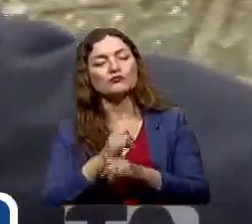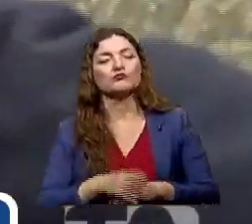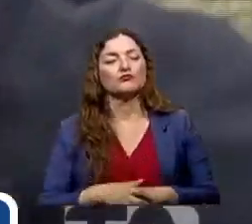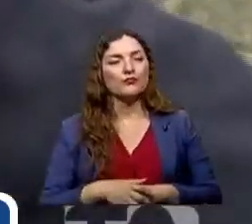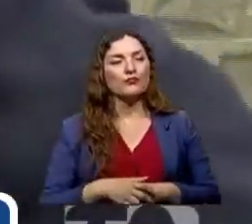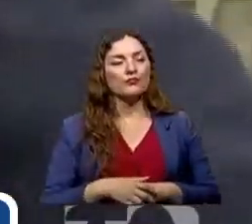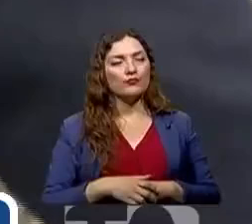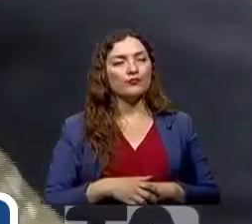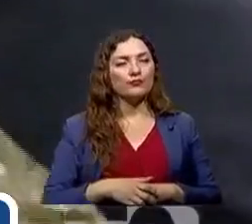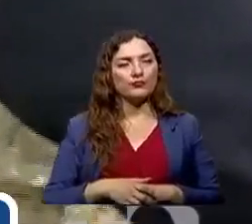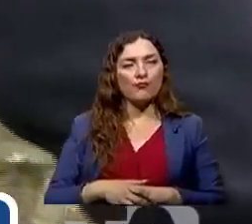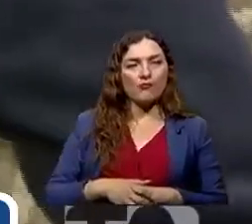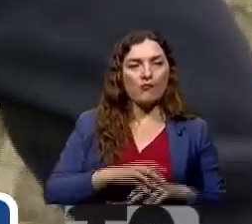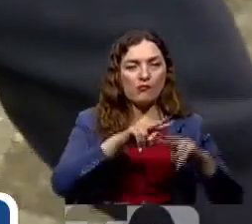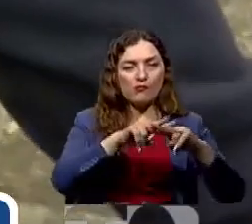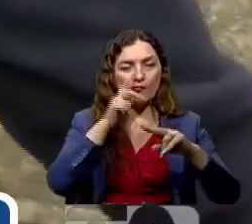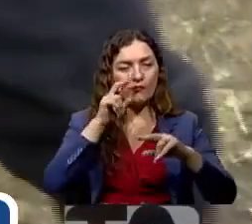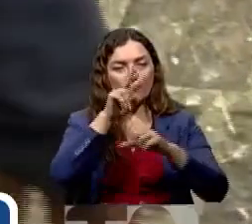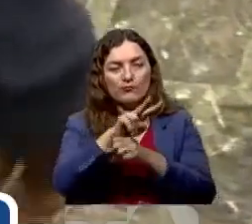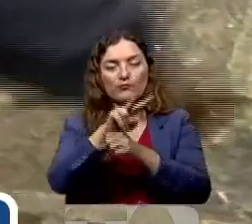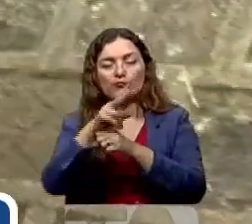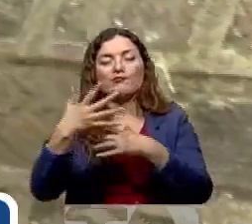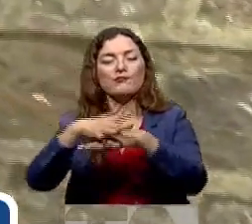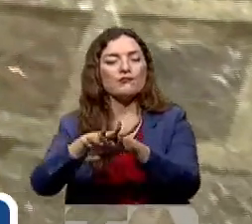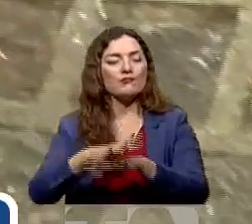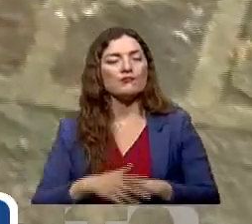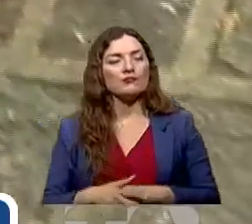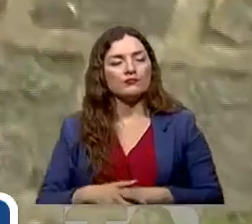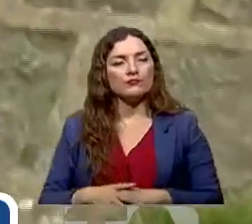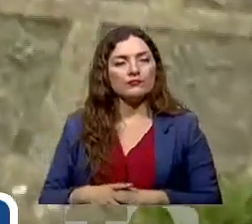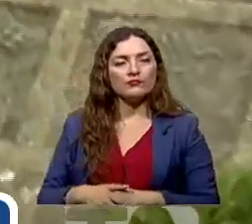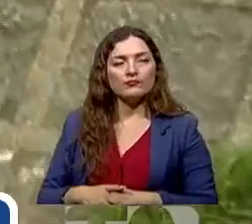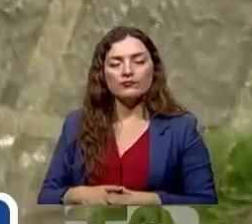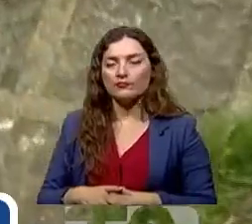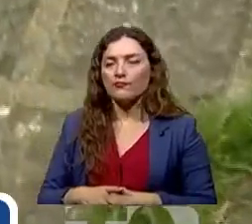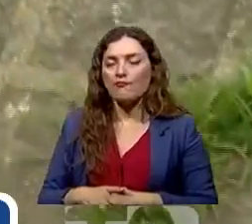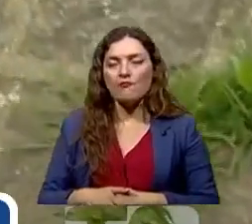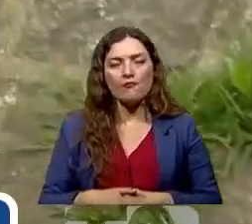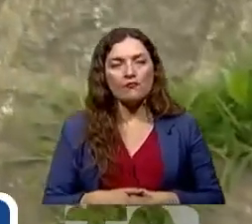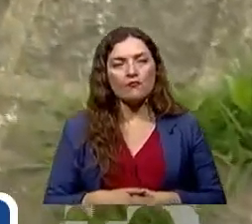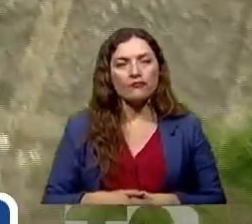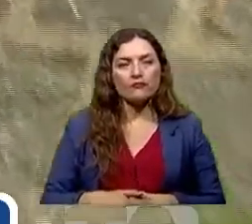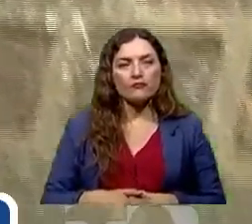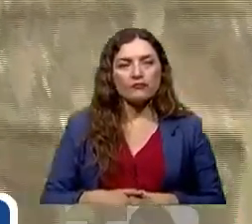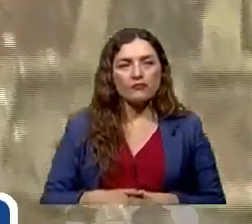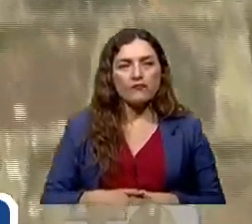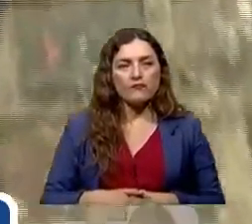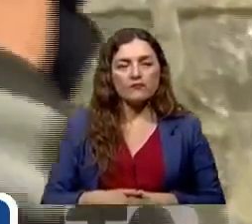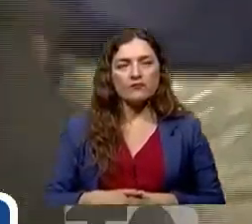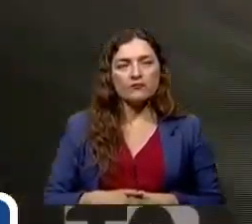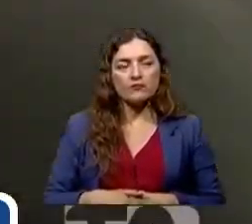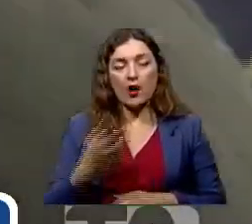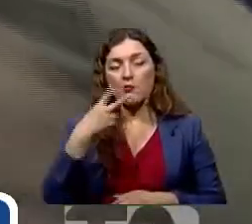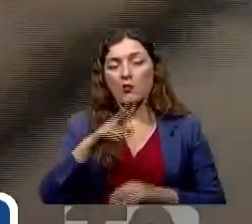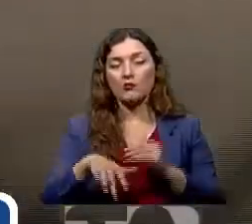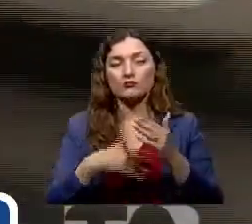fin de que se realice una intervención integral. Muy bien, ahí estamos viendo. Muchísimas gracias, Mayor. Ahí estamos observando todas las intervenciones